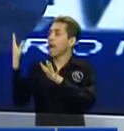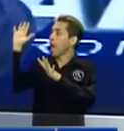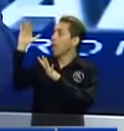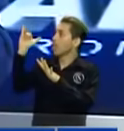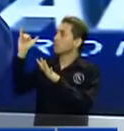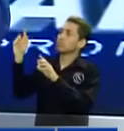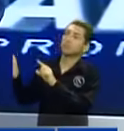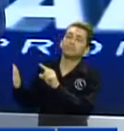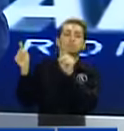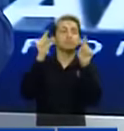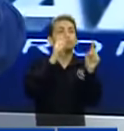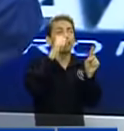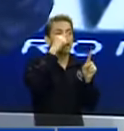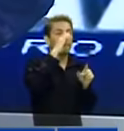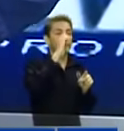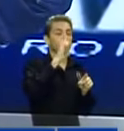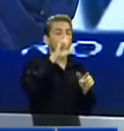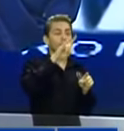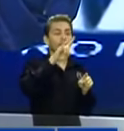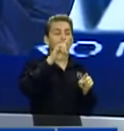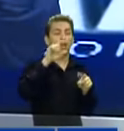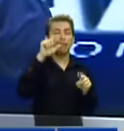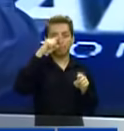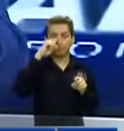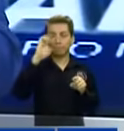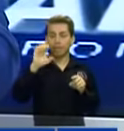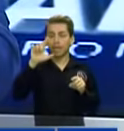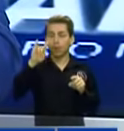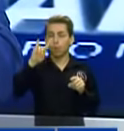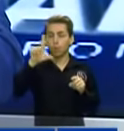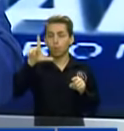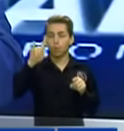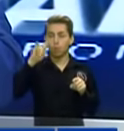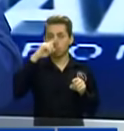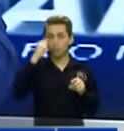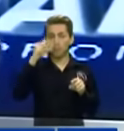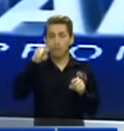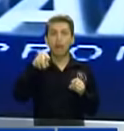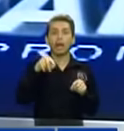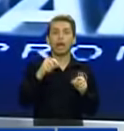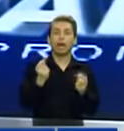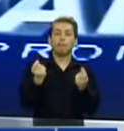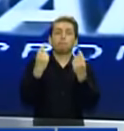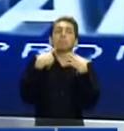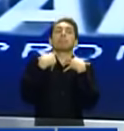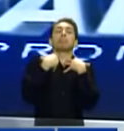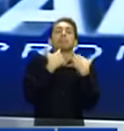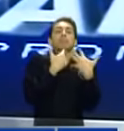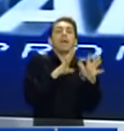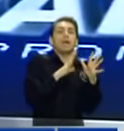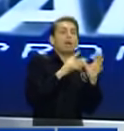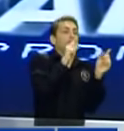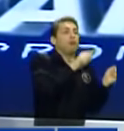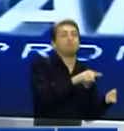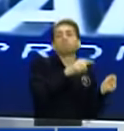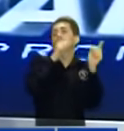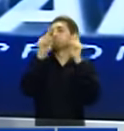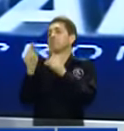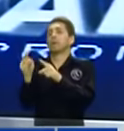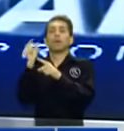y a Gualán otros. Se llevaron a esos dos municipios. Gualán no nos preocupa porque lo agarramos, lo consolidamos